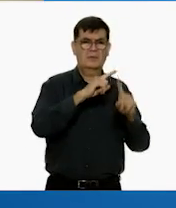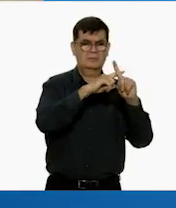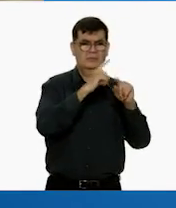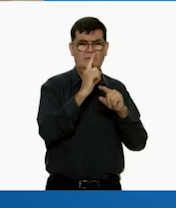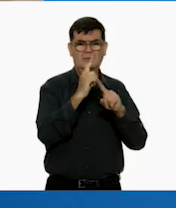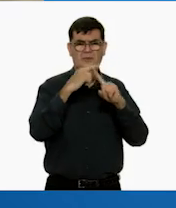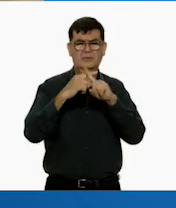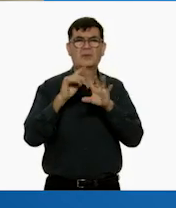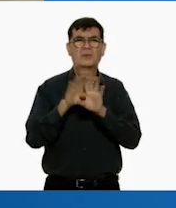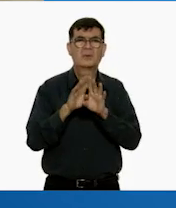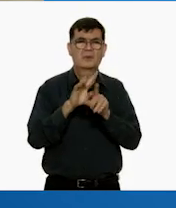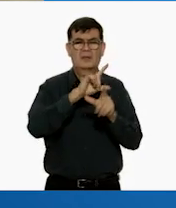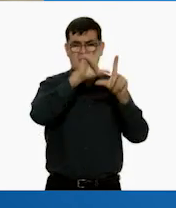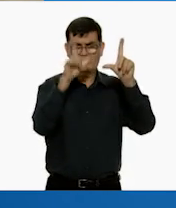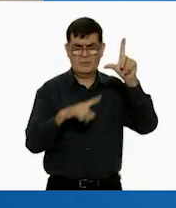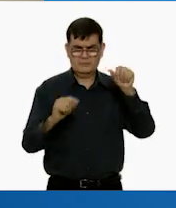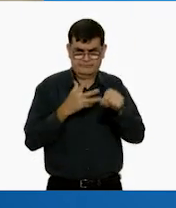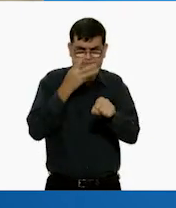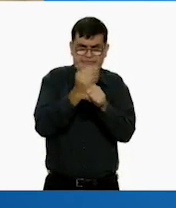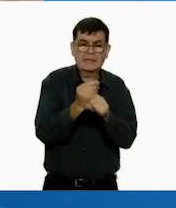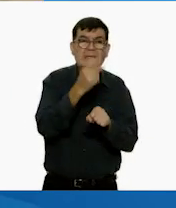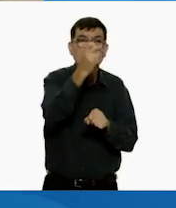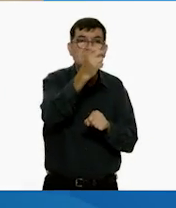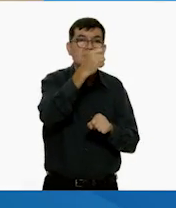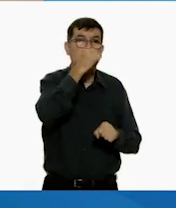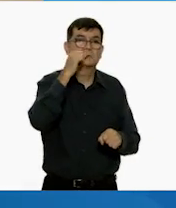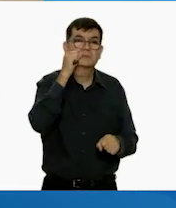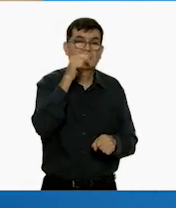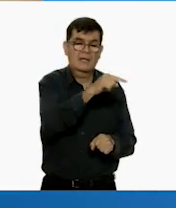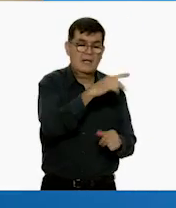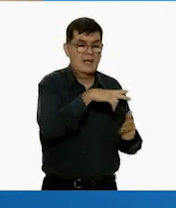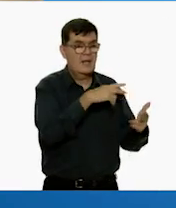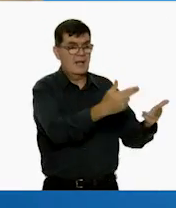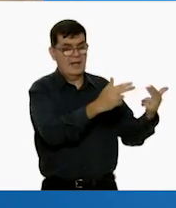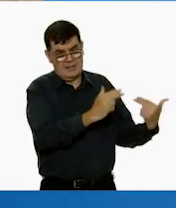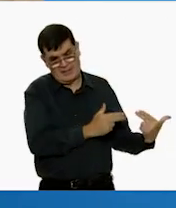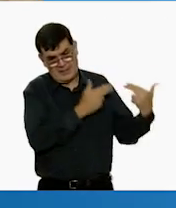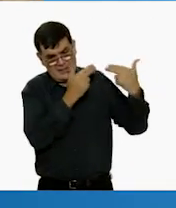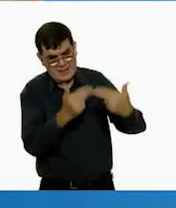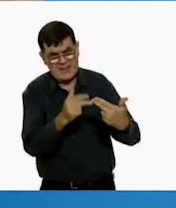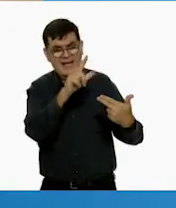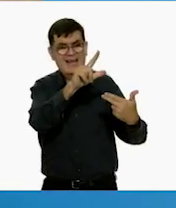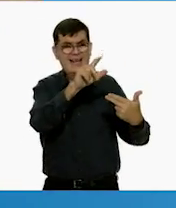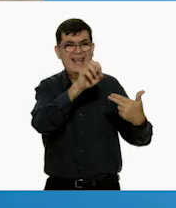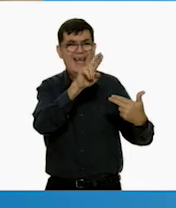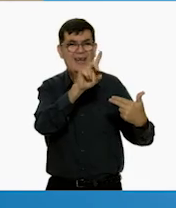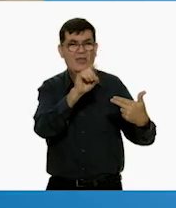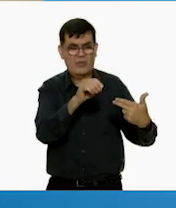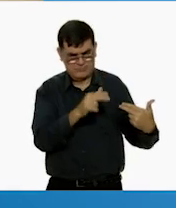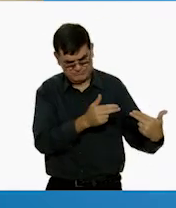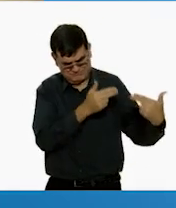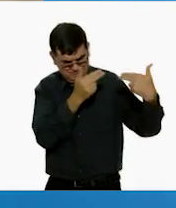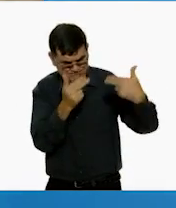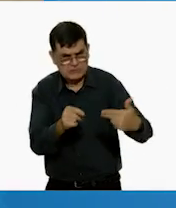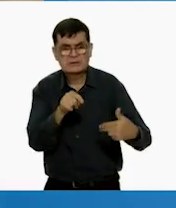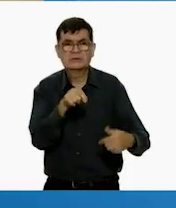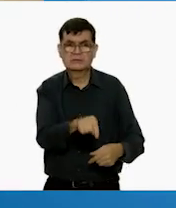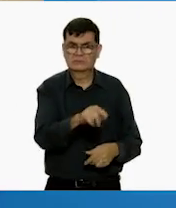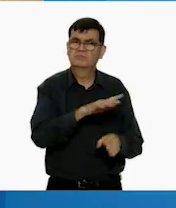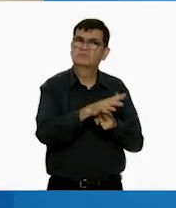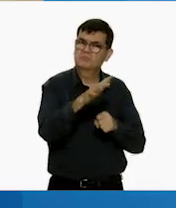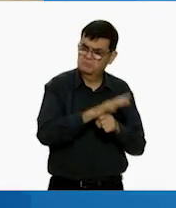es la República Restaurada. Pero esta idea de Juárez, que hereda Lerdo de Tejada y que sí lo logra hacer después Lerdo,